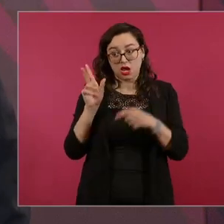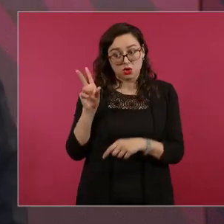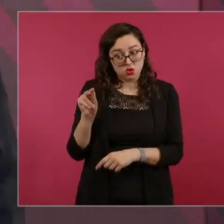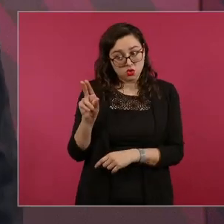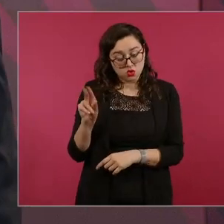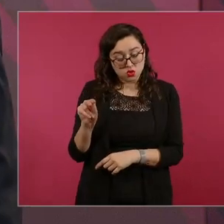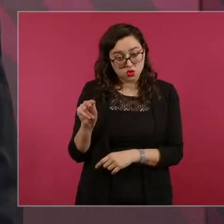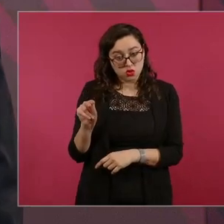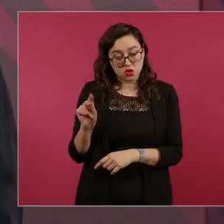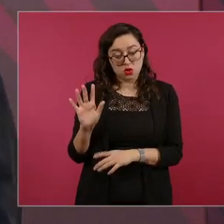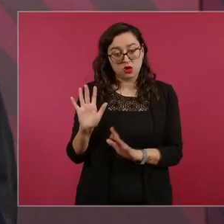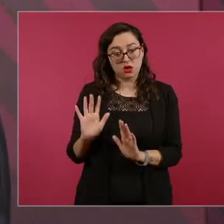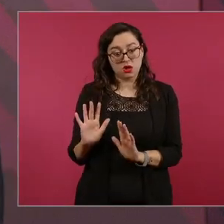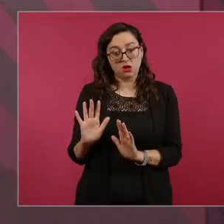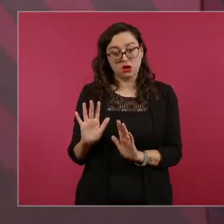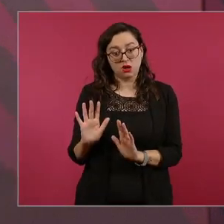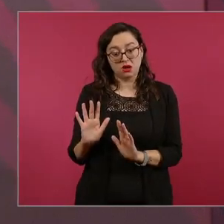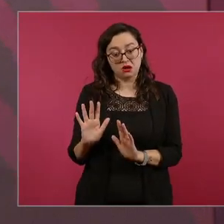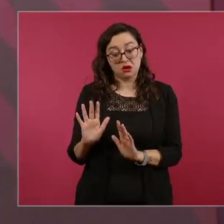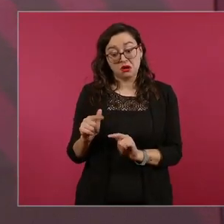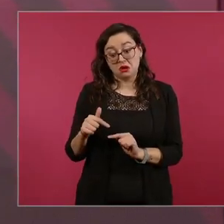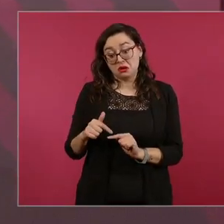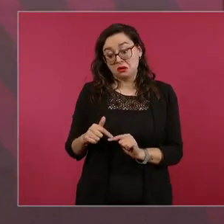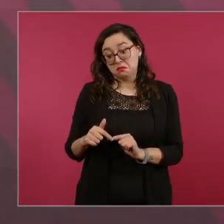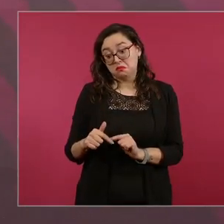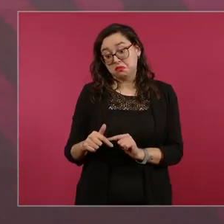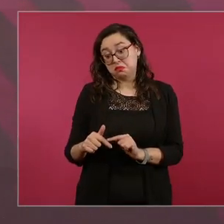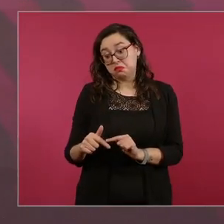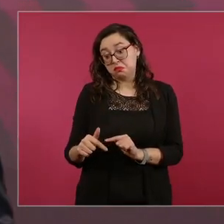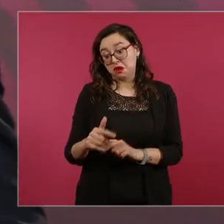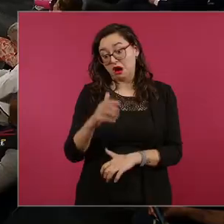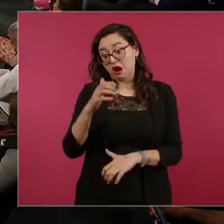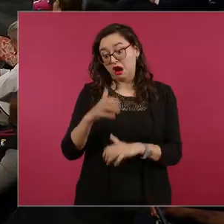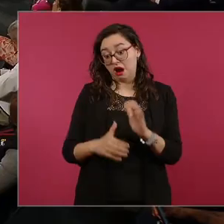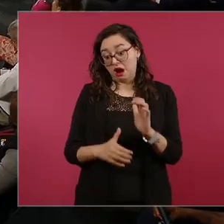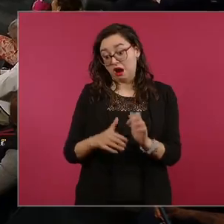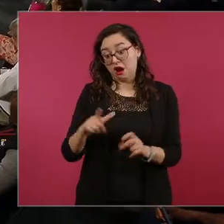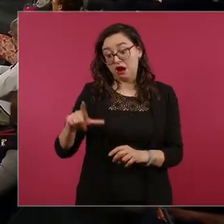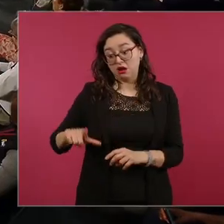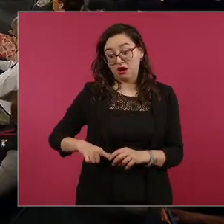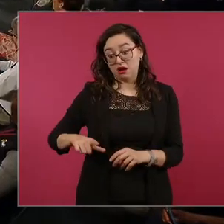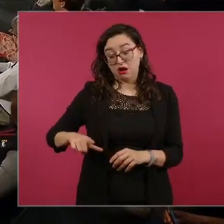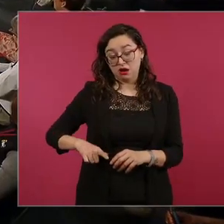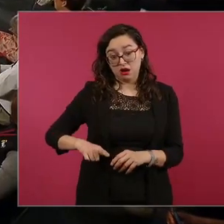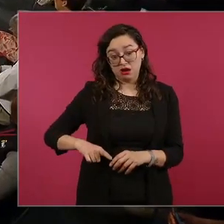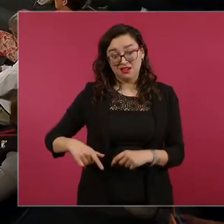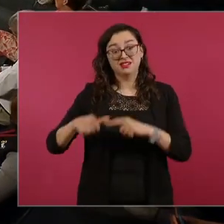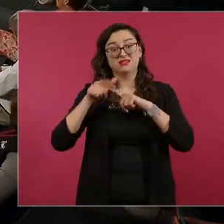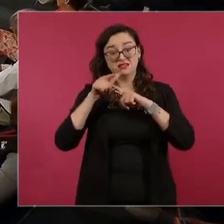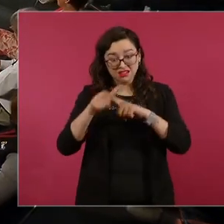y termine mi gobierno y quede ese asunto ahí